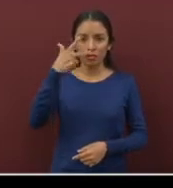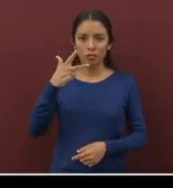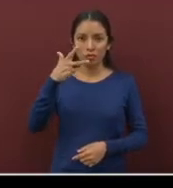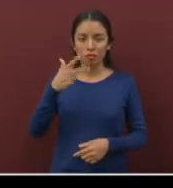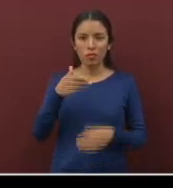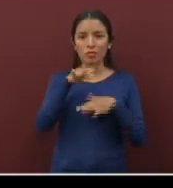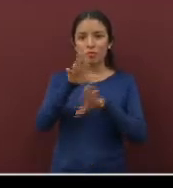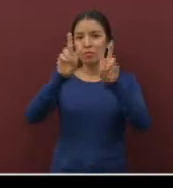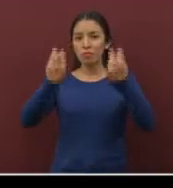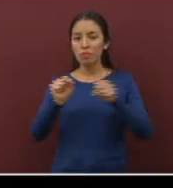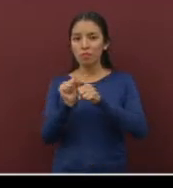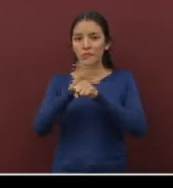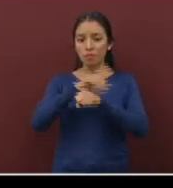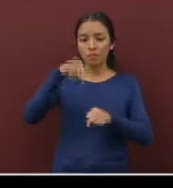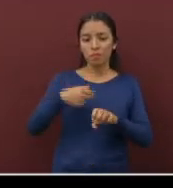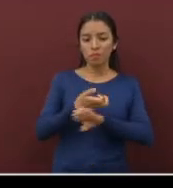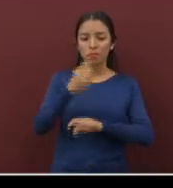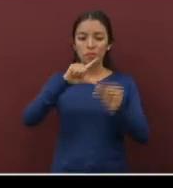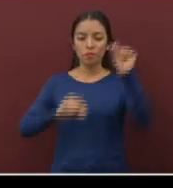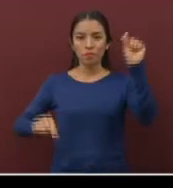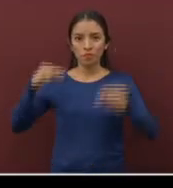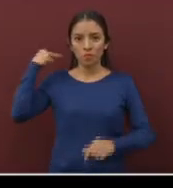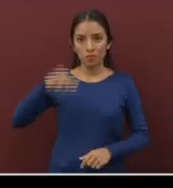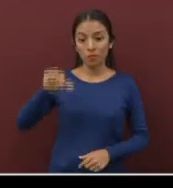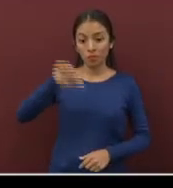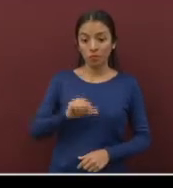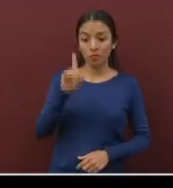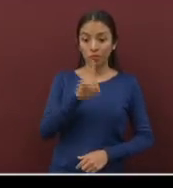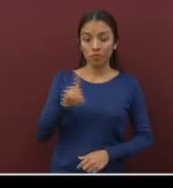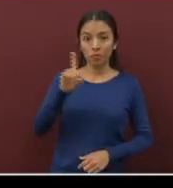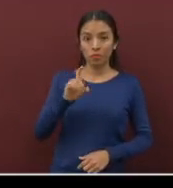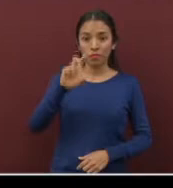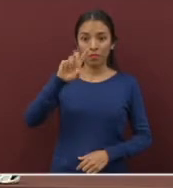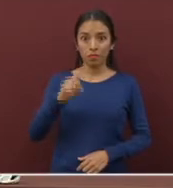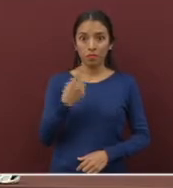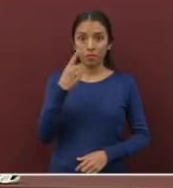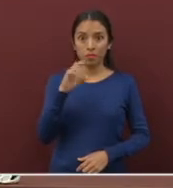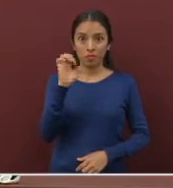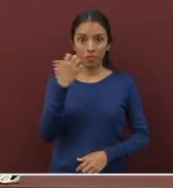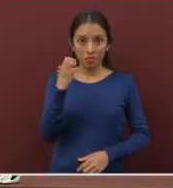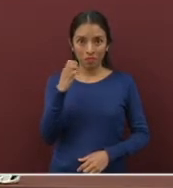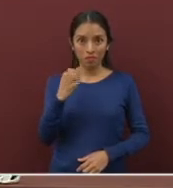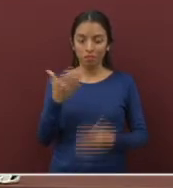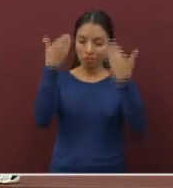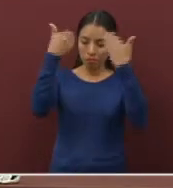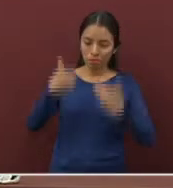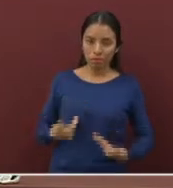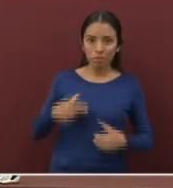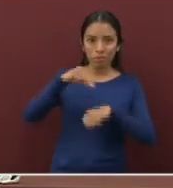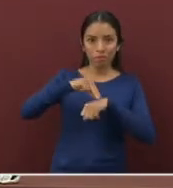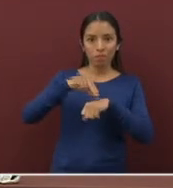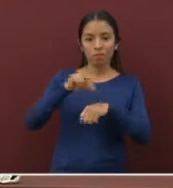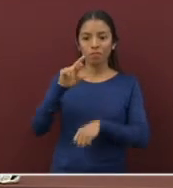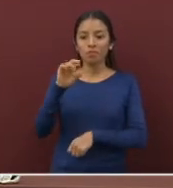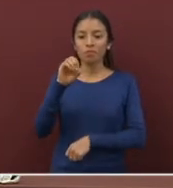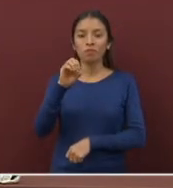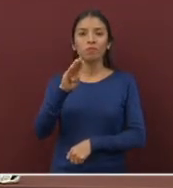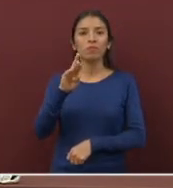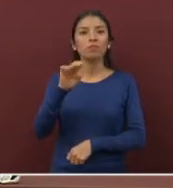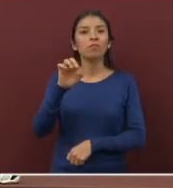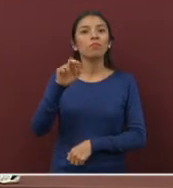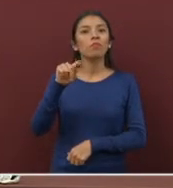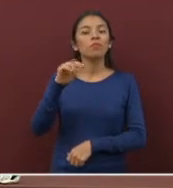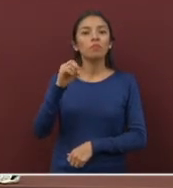en nuestro estado al día de hoy domingo 31 de enero para lo cual un servidor roberto ramos alor secretario de